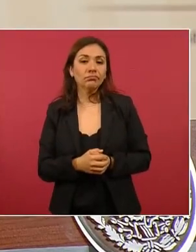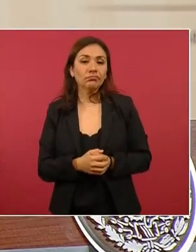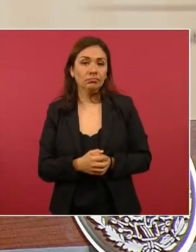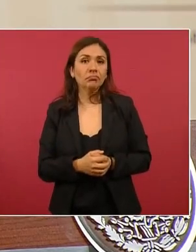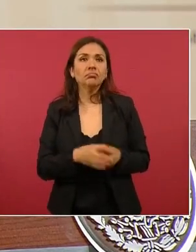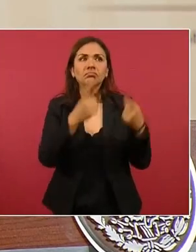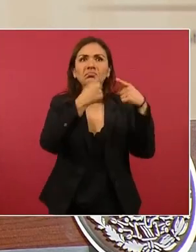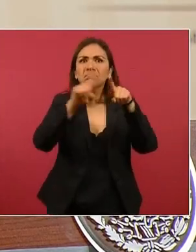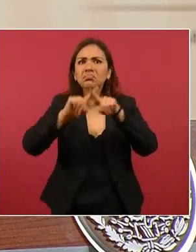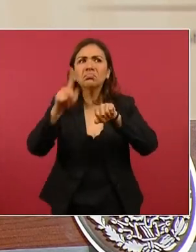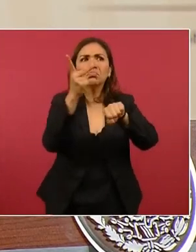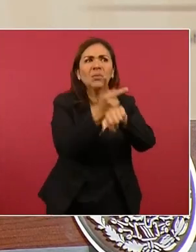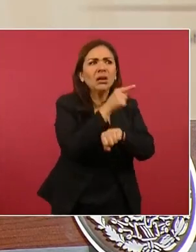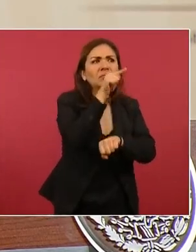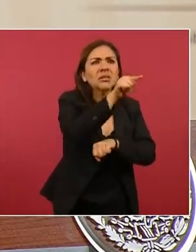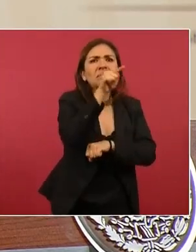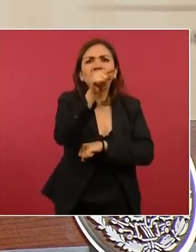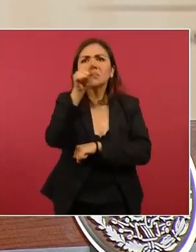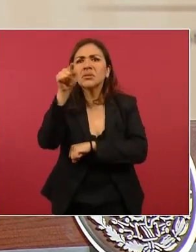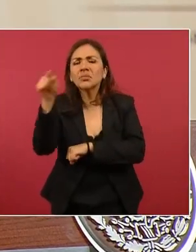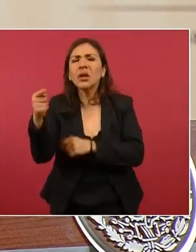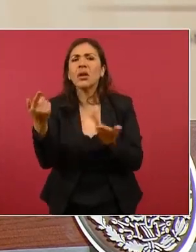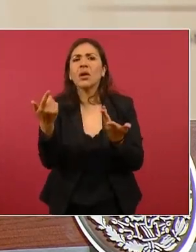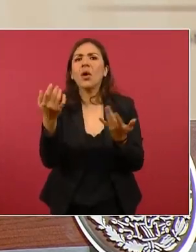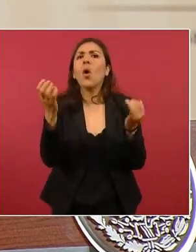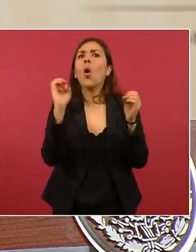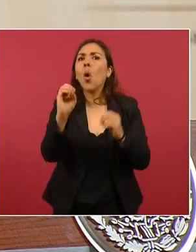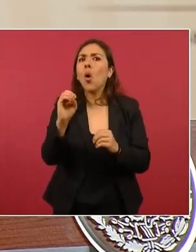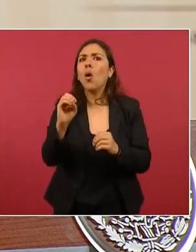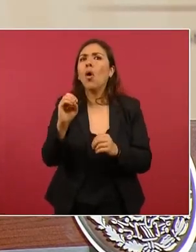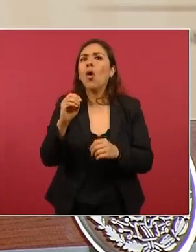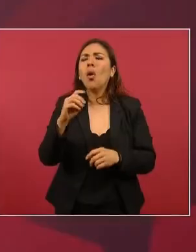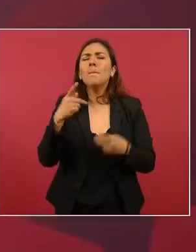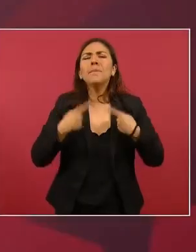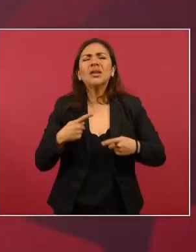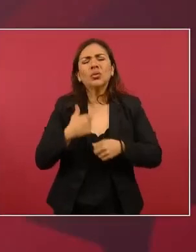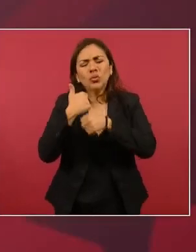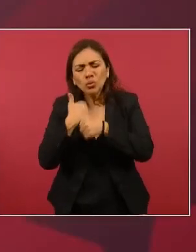estos hechos y mucho menos con el dolor